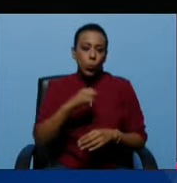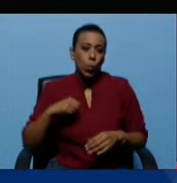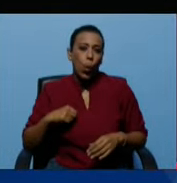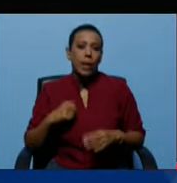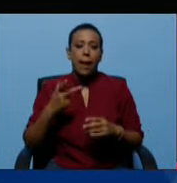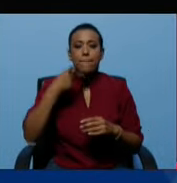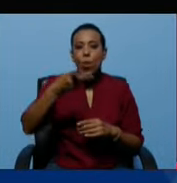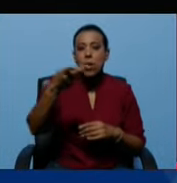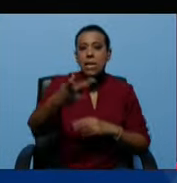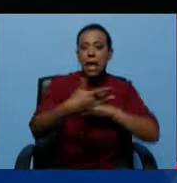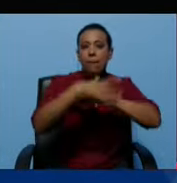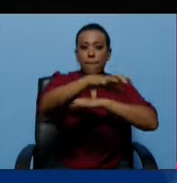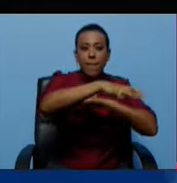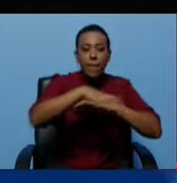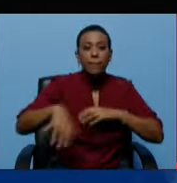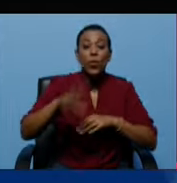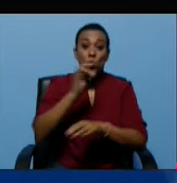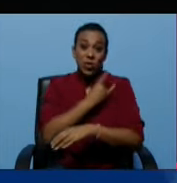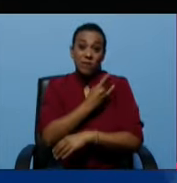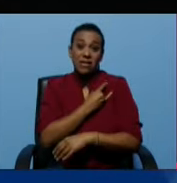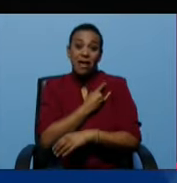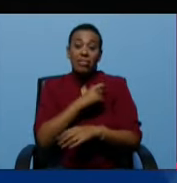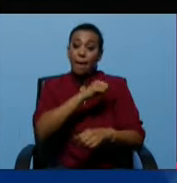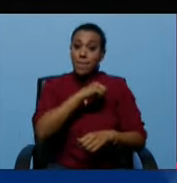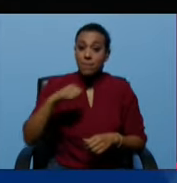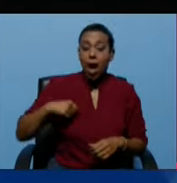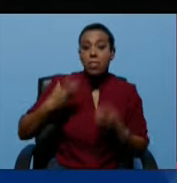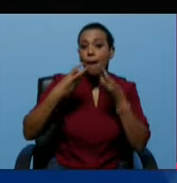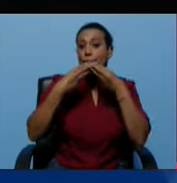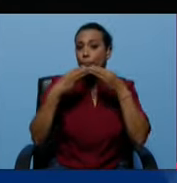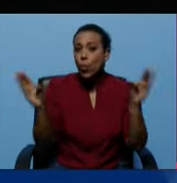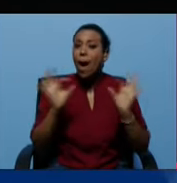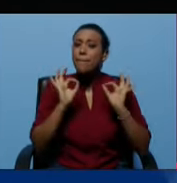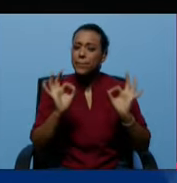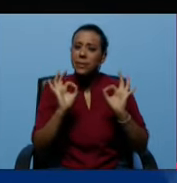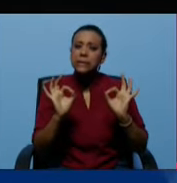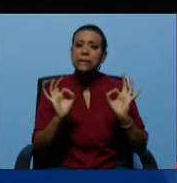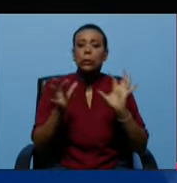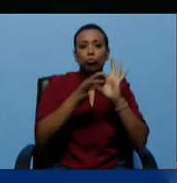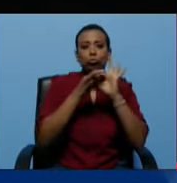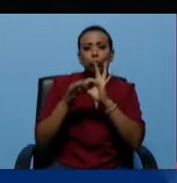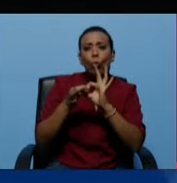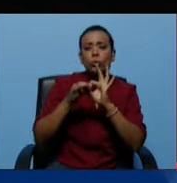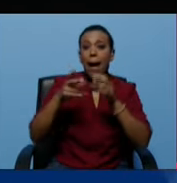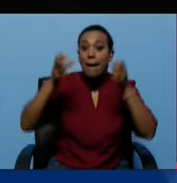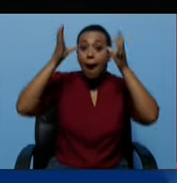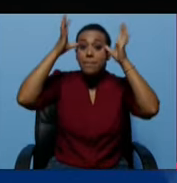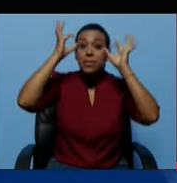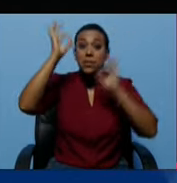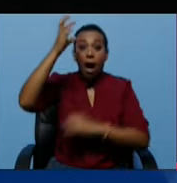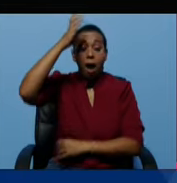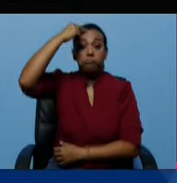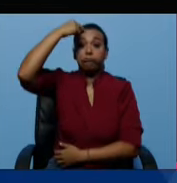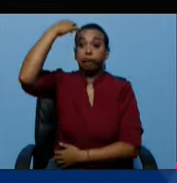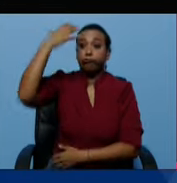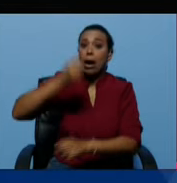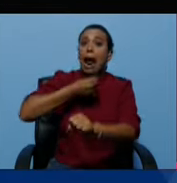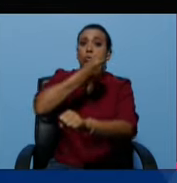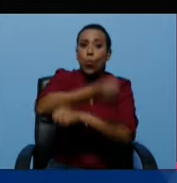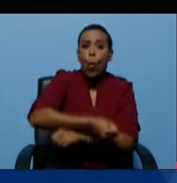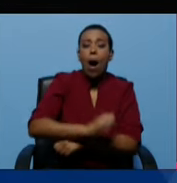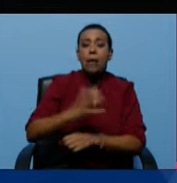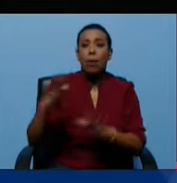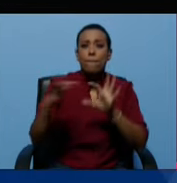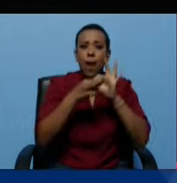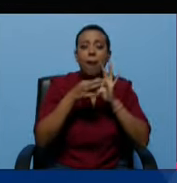universidades politécnicas territoriales, universidades de gestión privada, universidades especializadas que tributan a cada una de las capacidades que hoy tiene el país. Y además se concatena